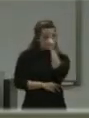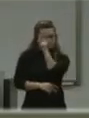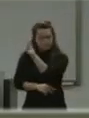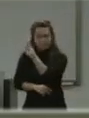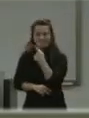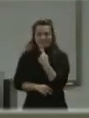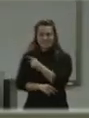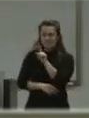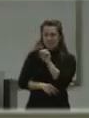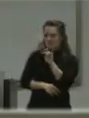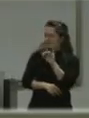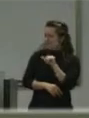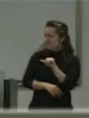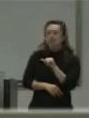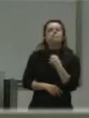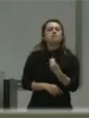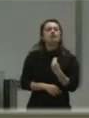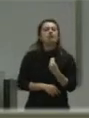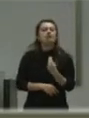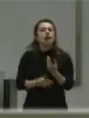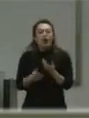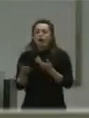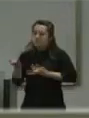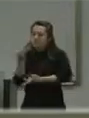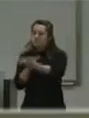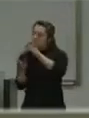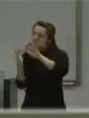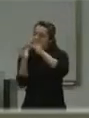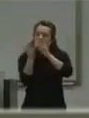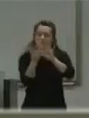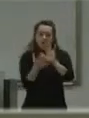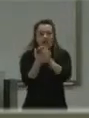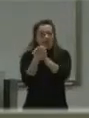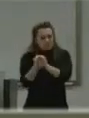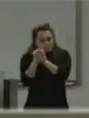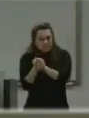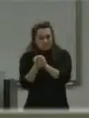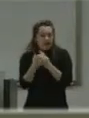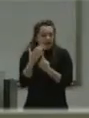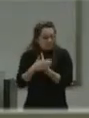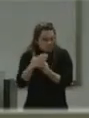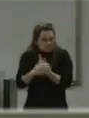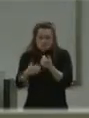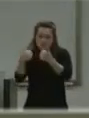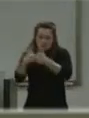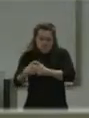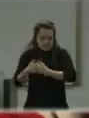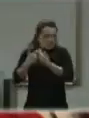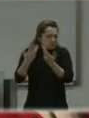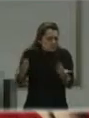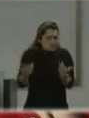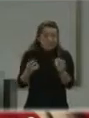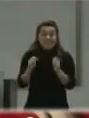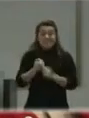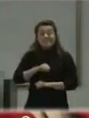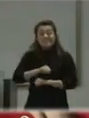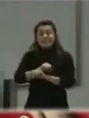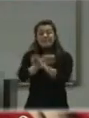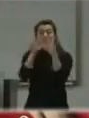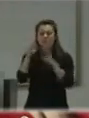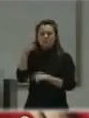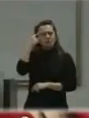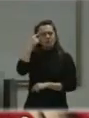Sonia y esa es la base para para tener relaciones sanas de amistad o afectivas o un noviazgo y que quede claro Cuáles son